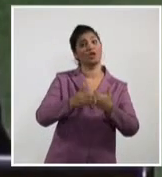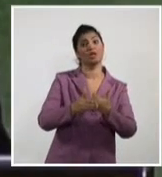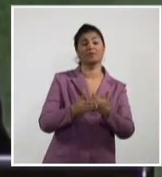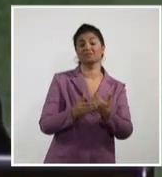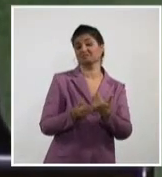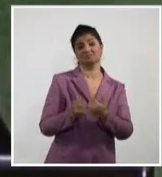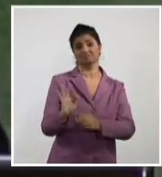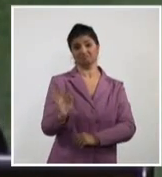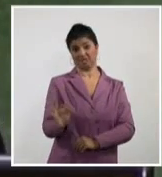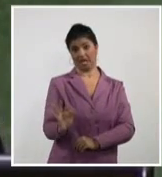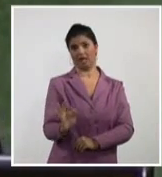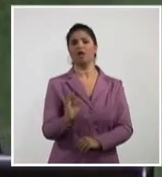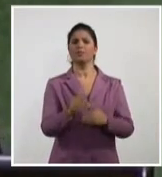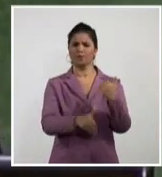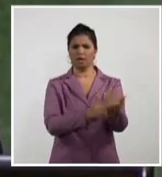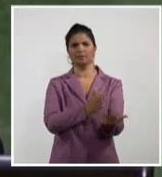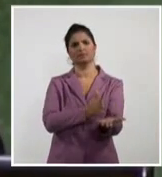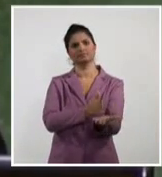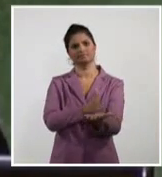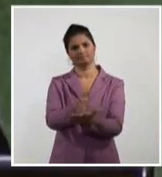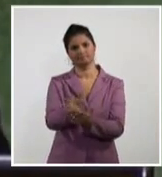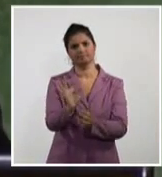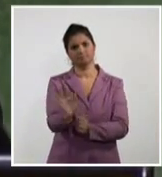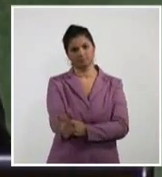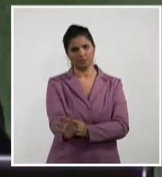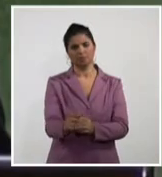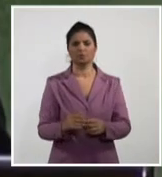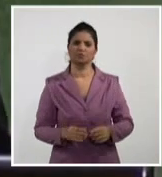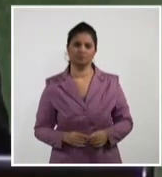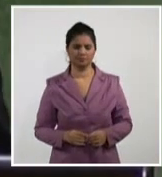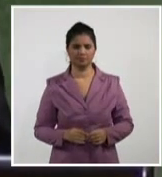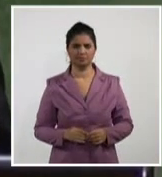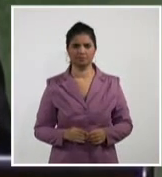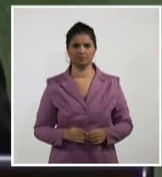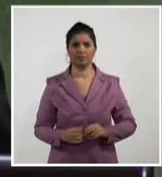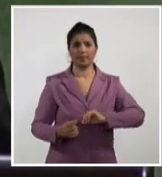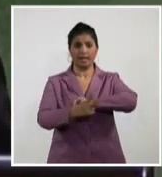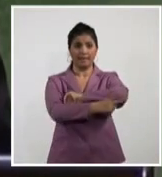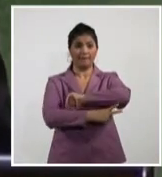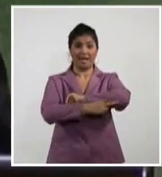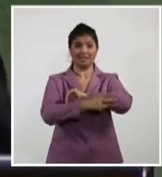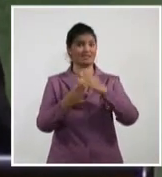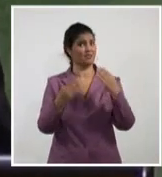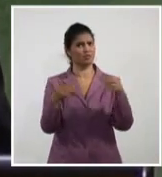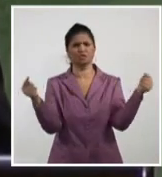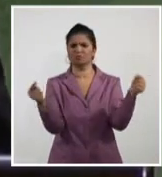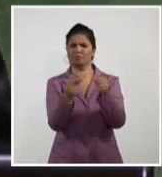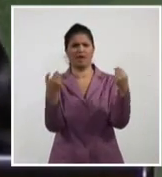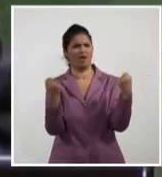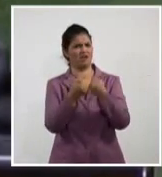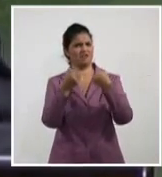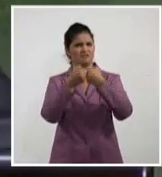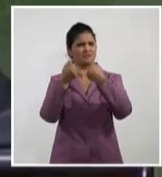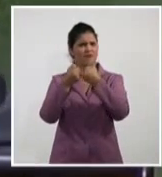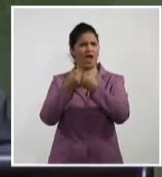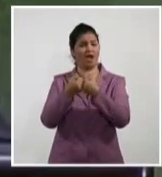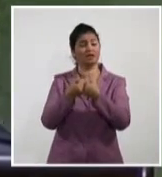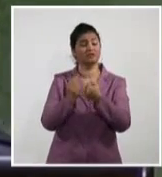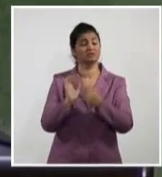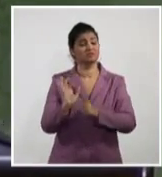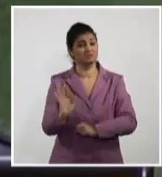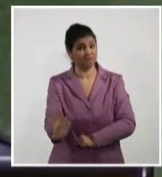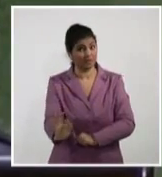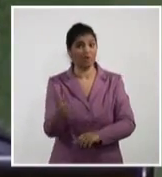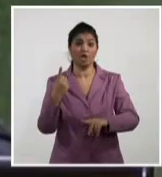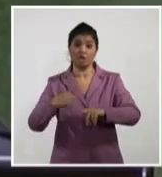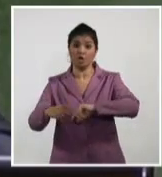parte del problema. Y las divisiones se están profundizando entre potencias económicas y militares, entre el norte y el sur,